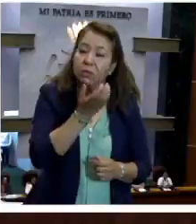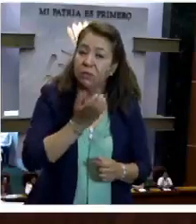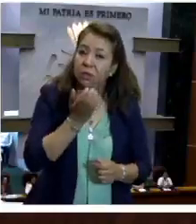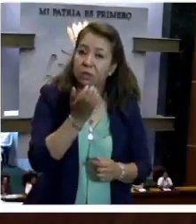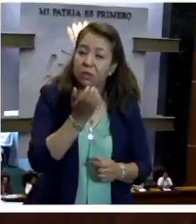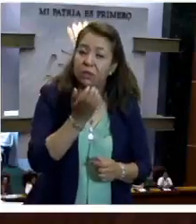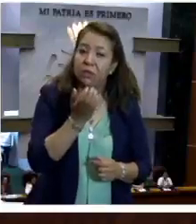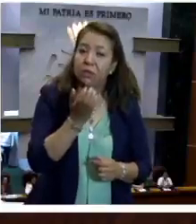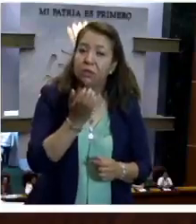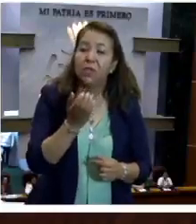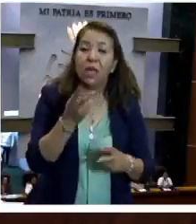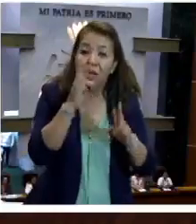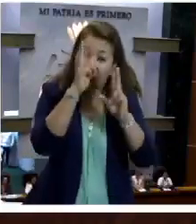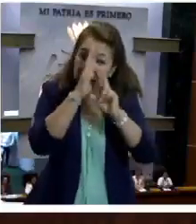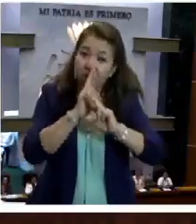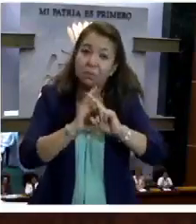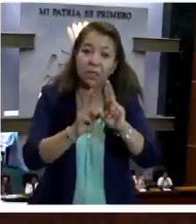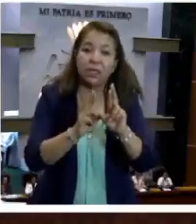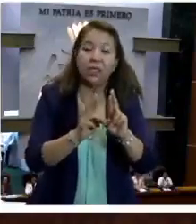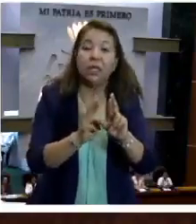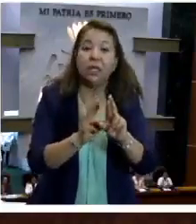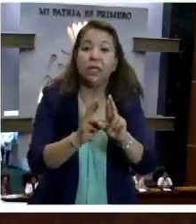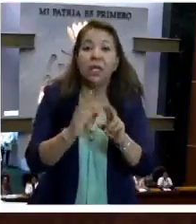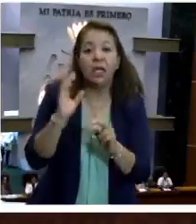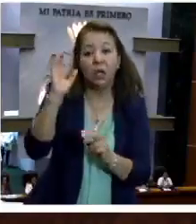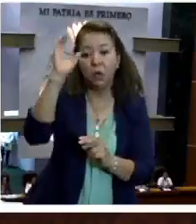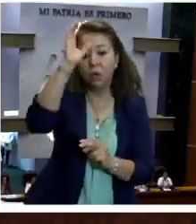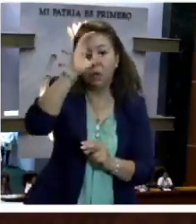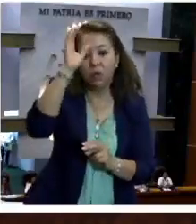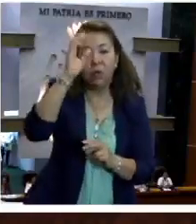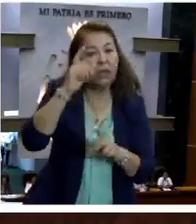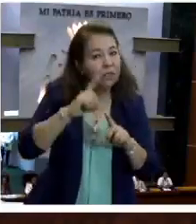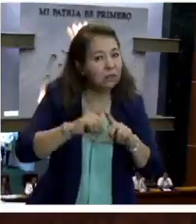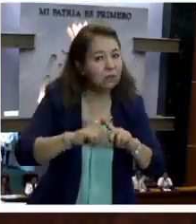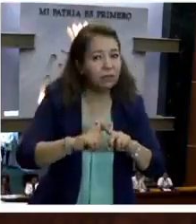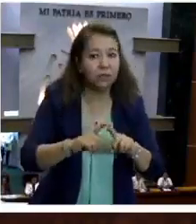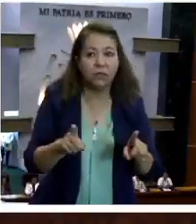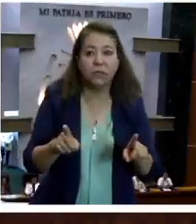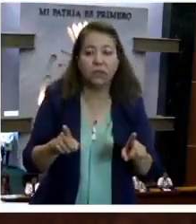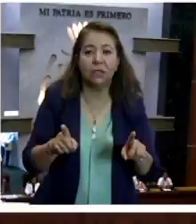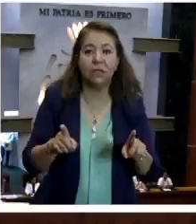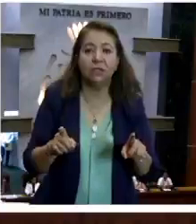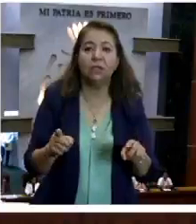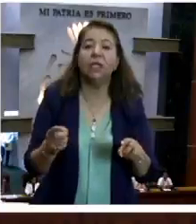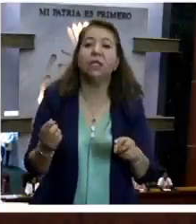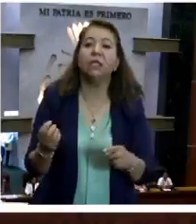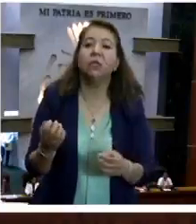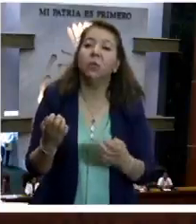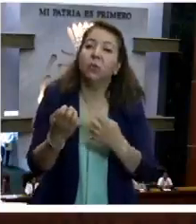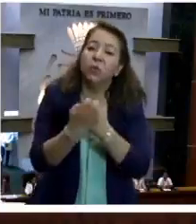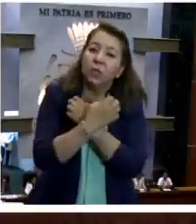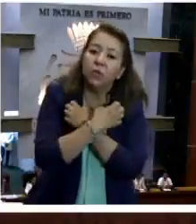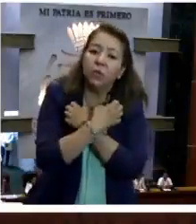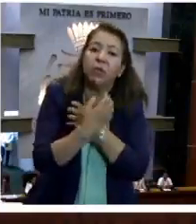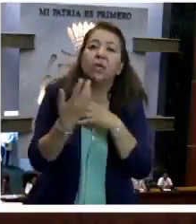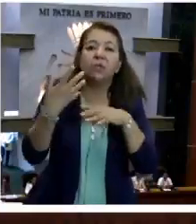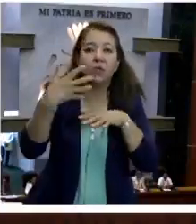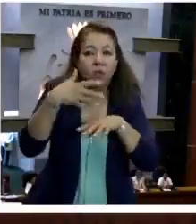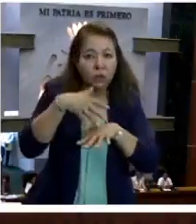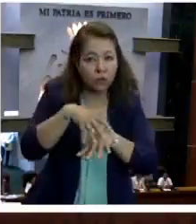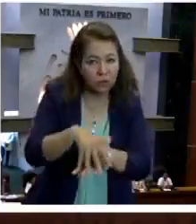respetar la diversidad cultural y tener una visión inclusiva.